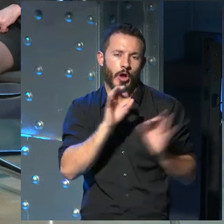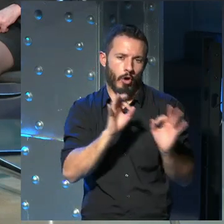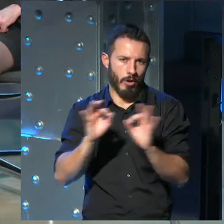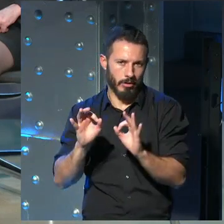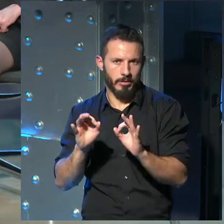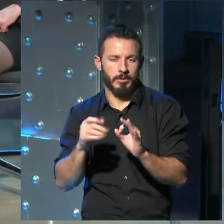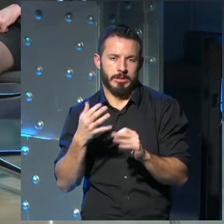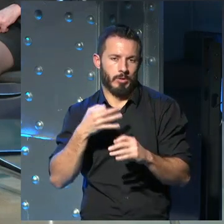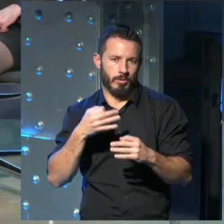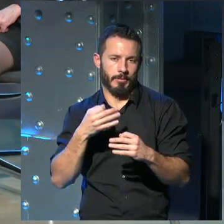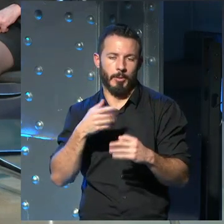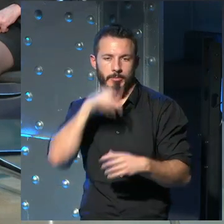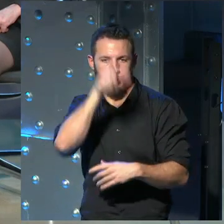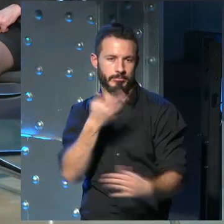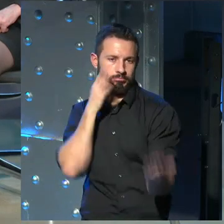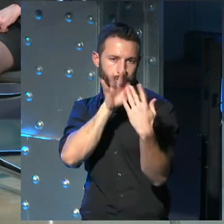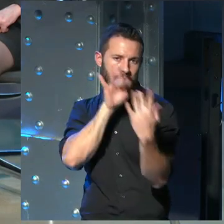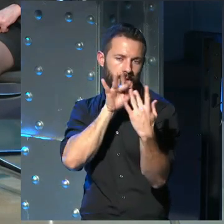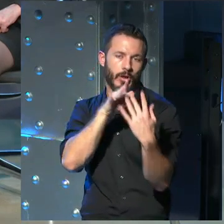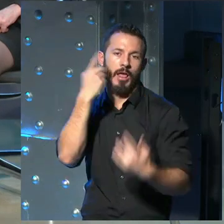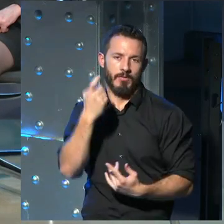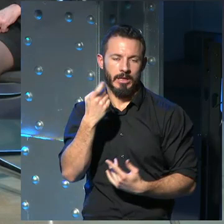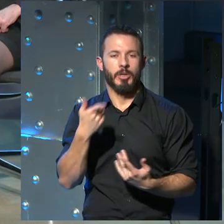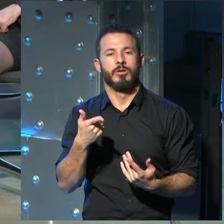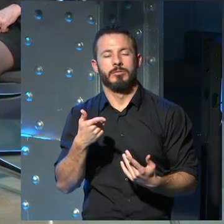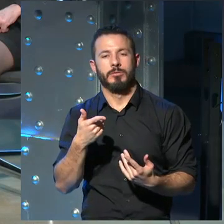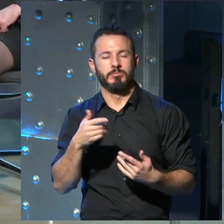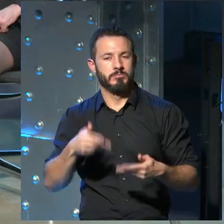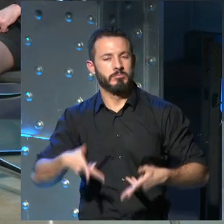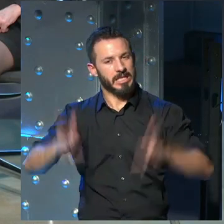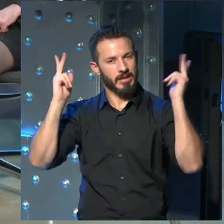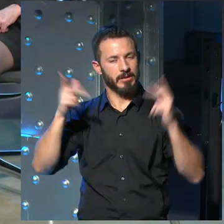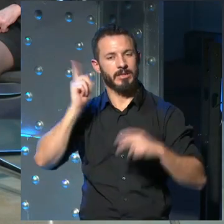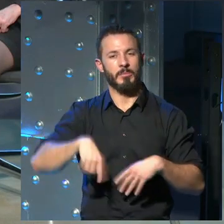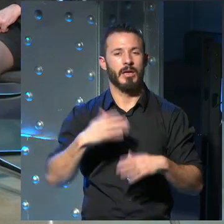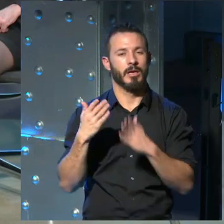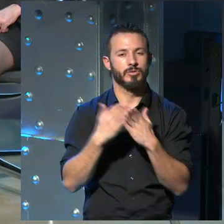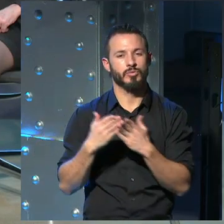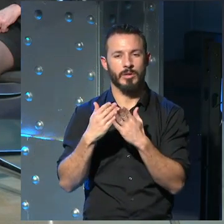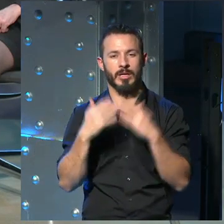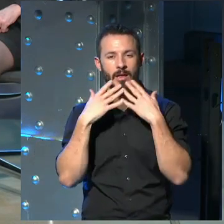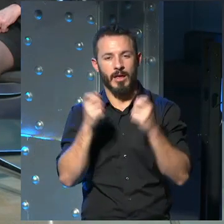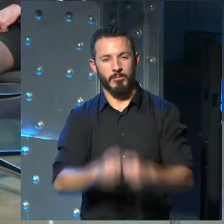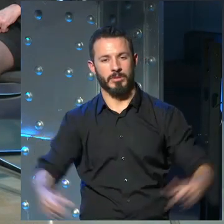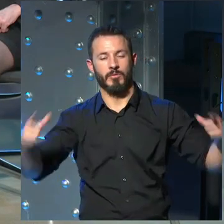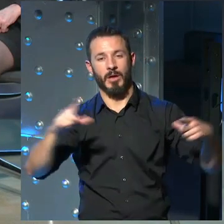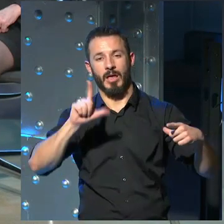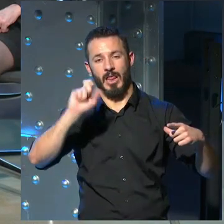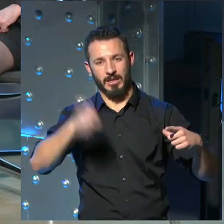el face-to-face, ¿no? y la interacción. Van a estudiar a través de la plataforma